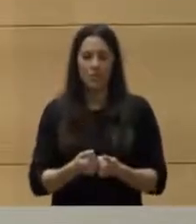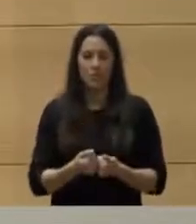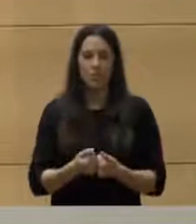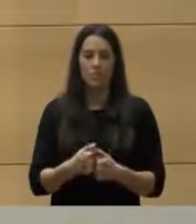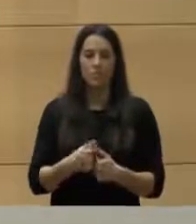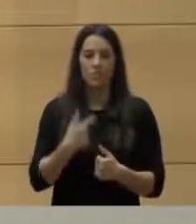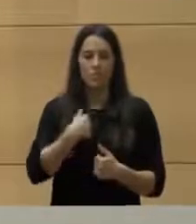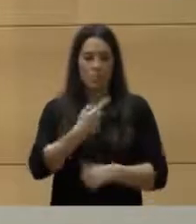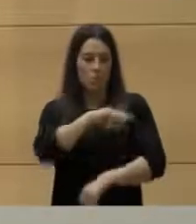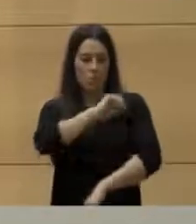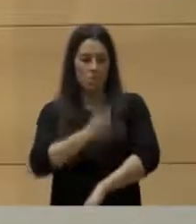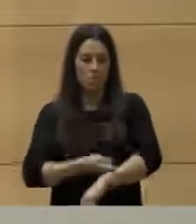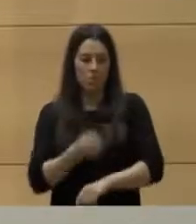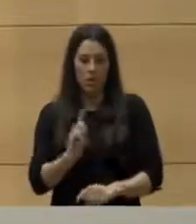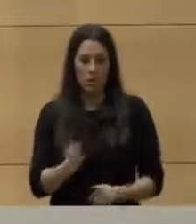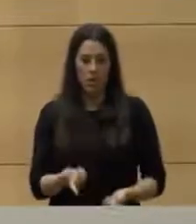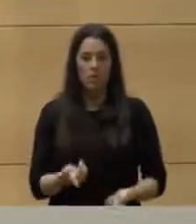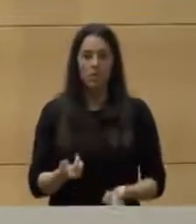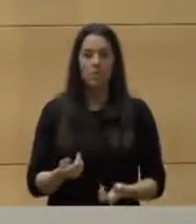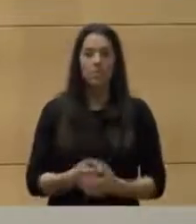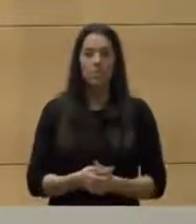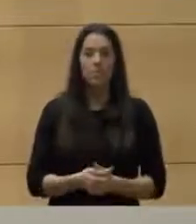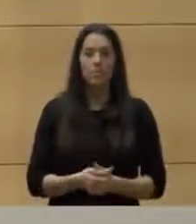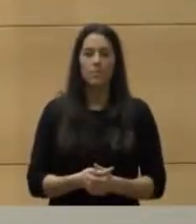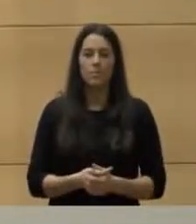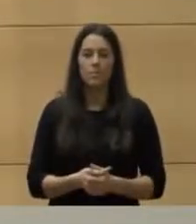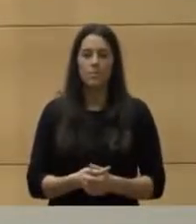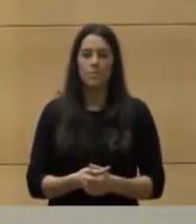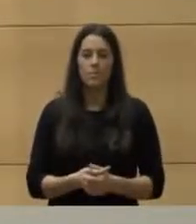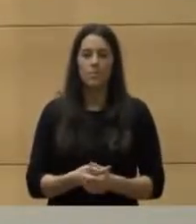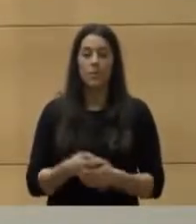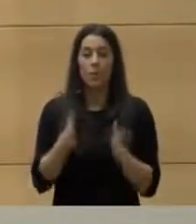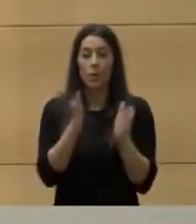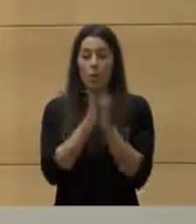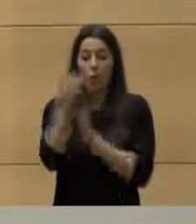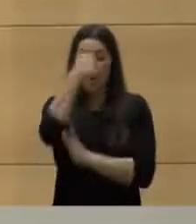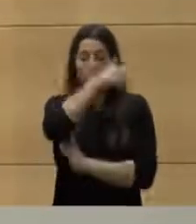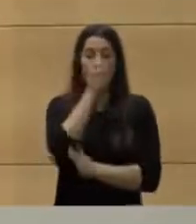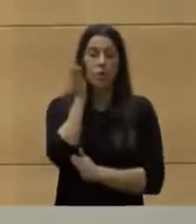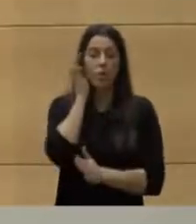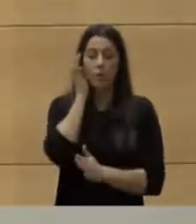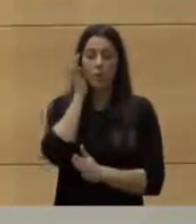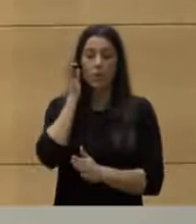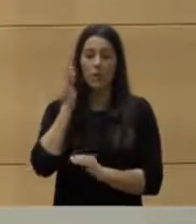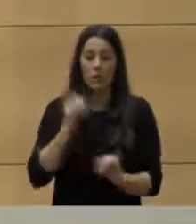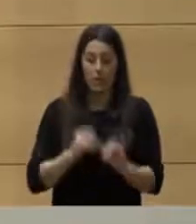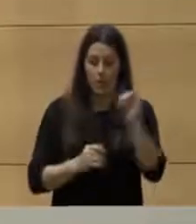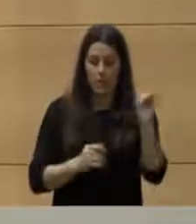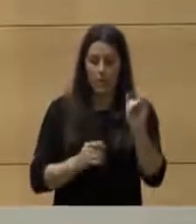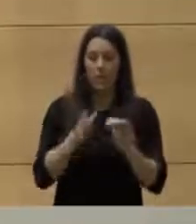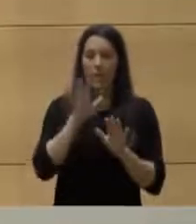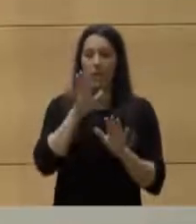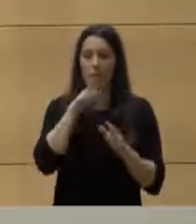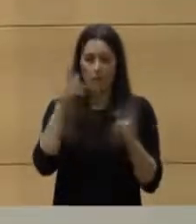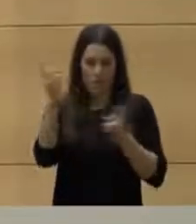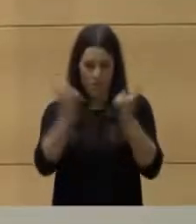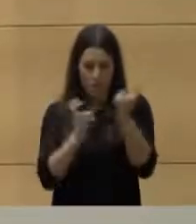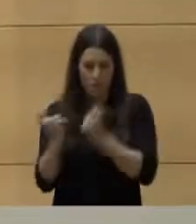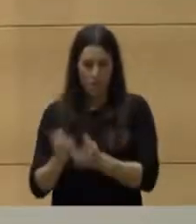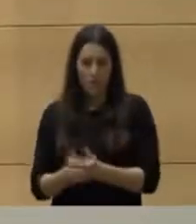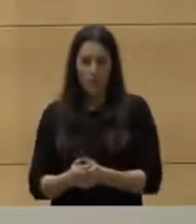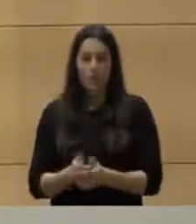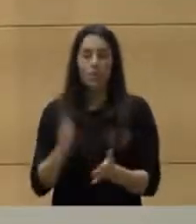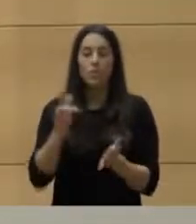una exageración. Tomen el pulso diario, compañeros y compañeras de la izquierda que estáis aquí presentes. Cuando